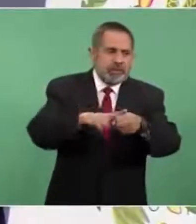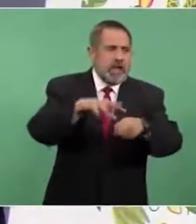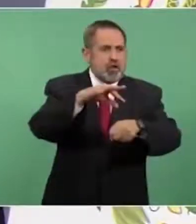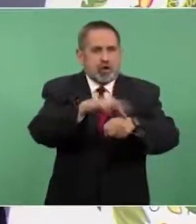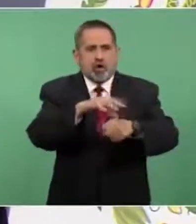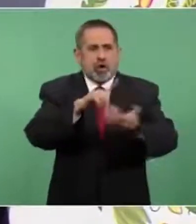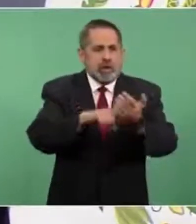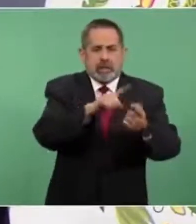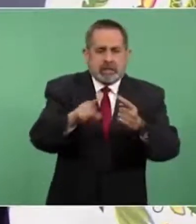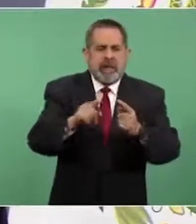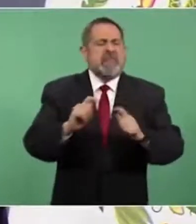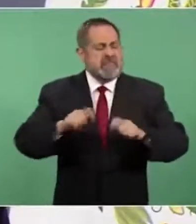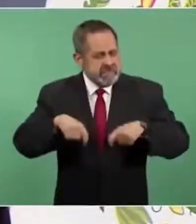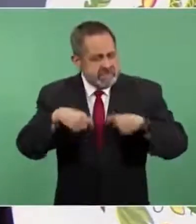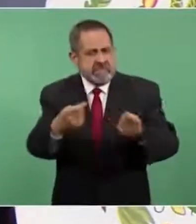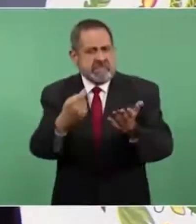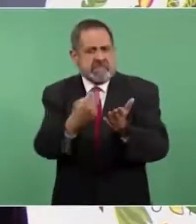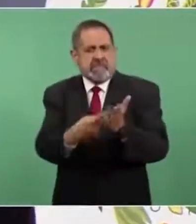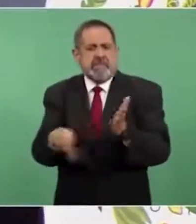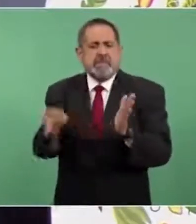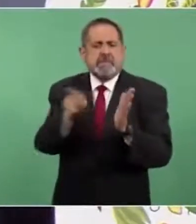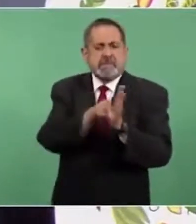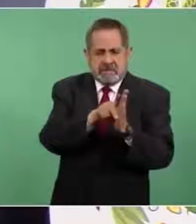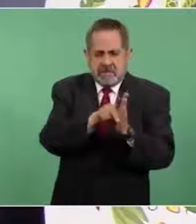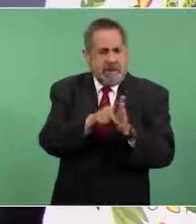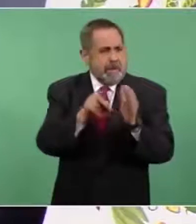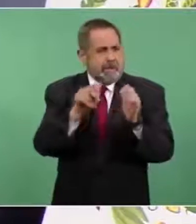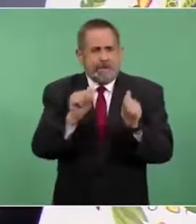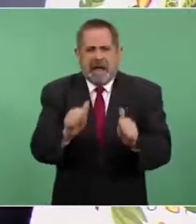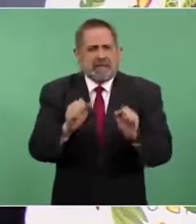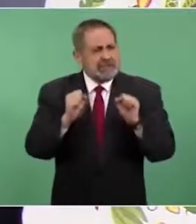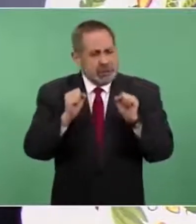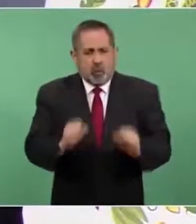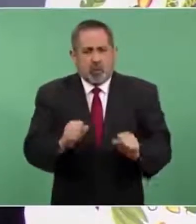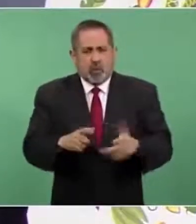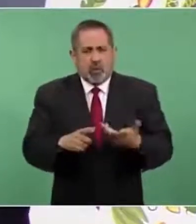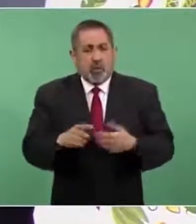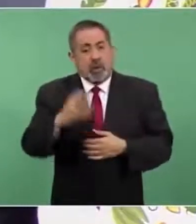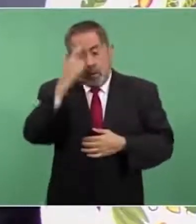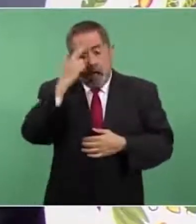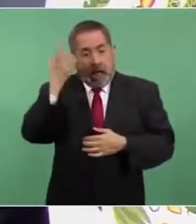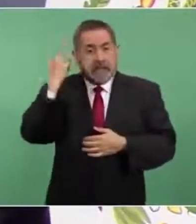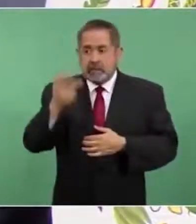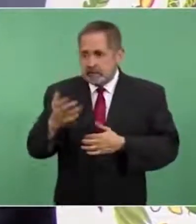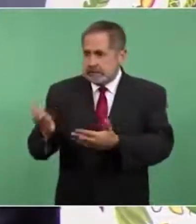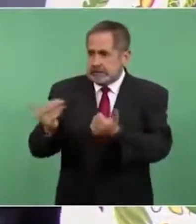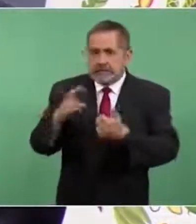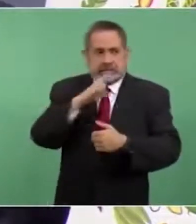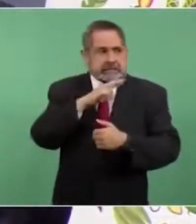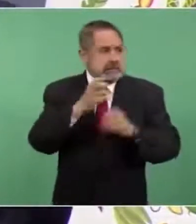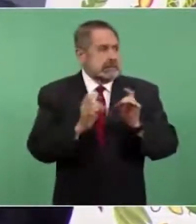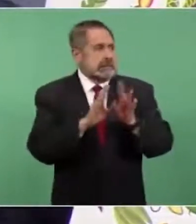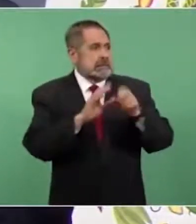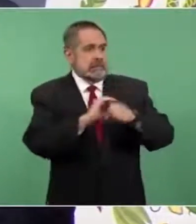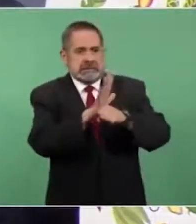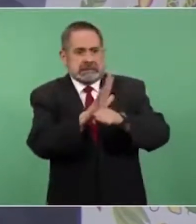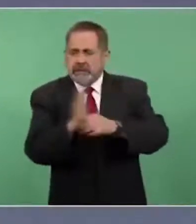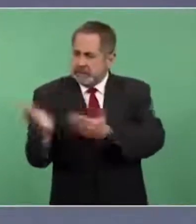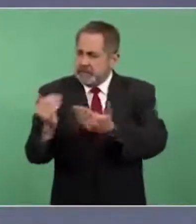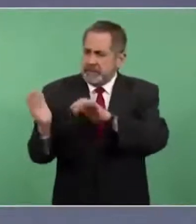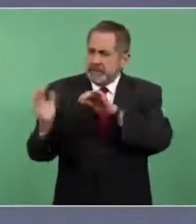compromiso original. Adelanto que todos los que fueron contratados para atender la crisis